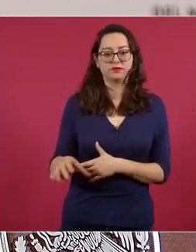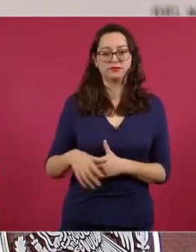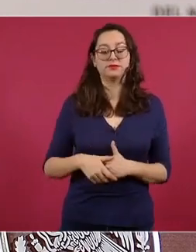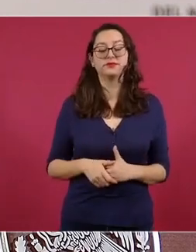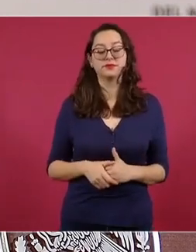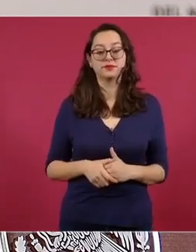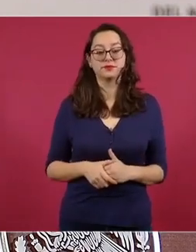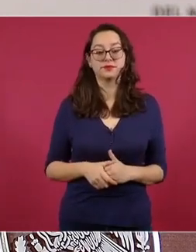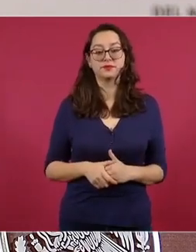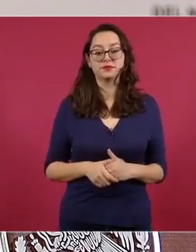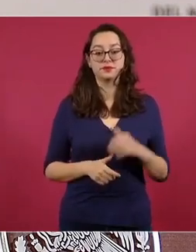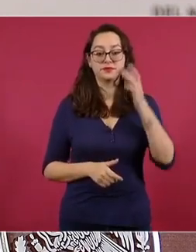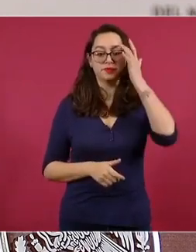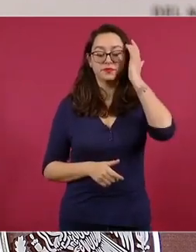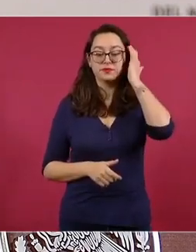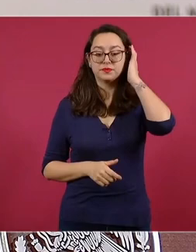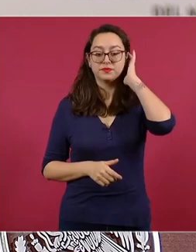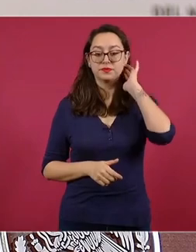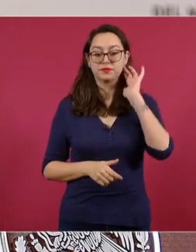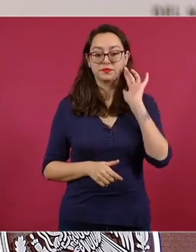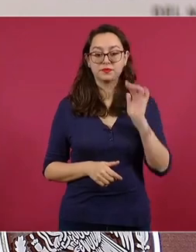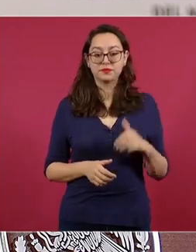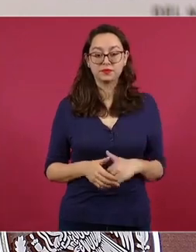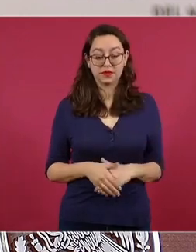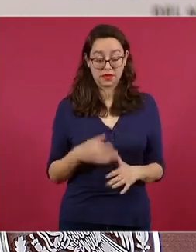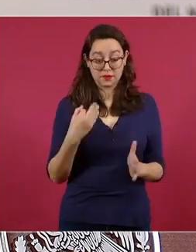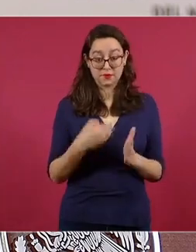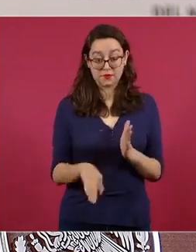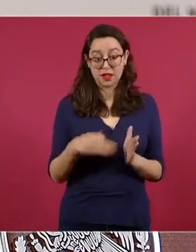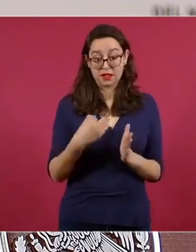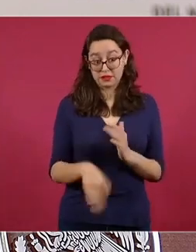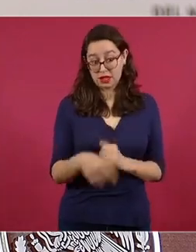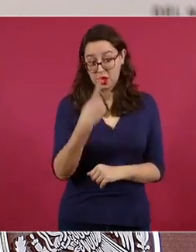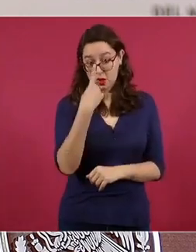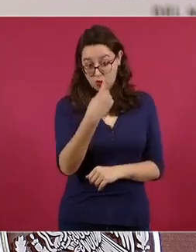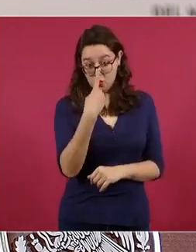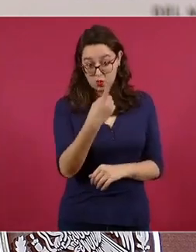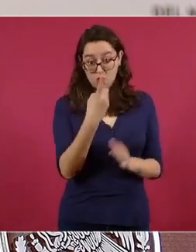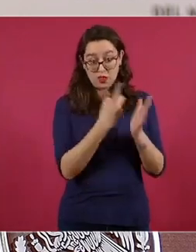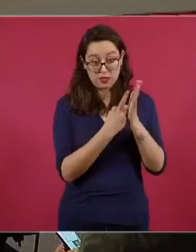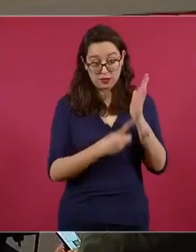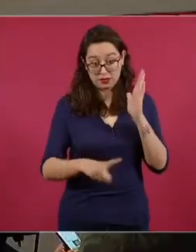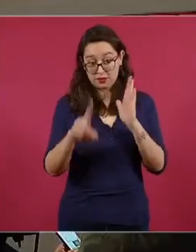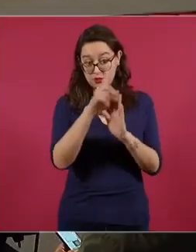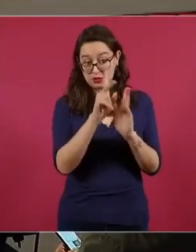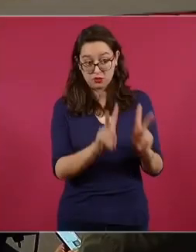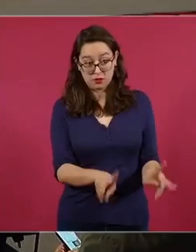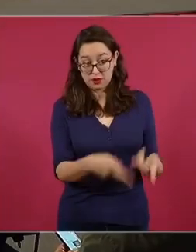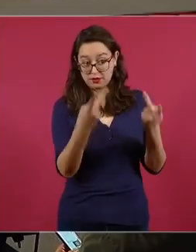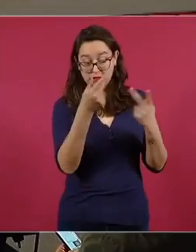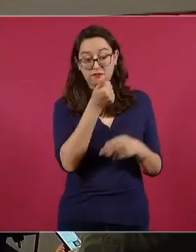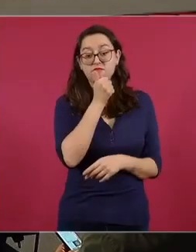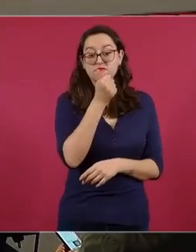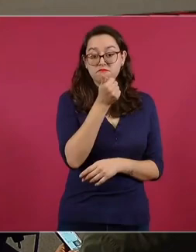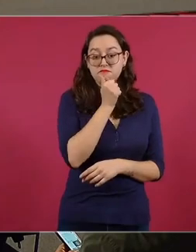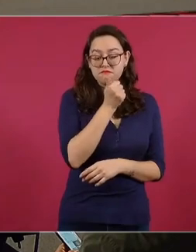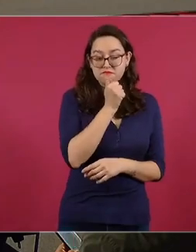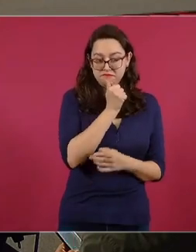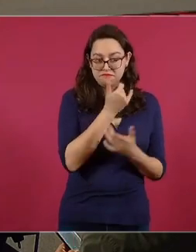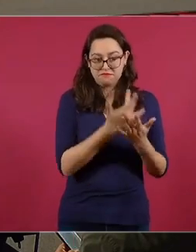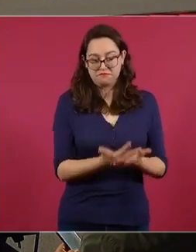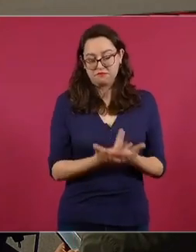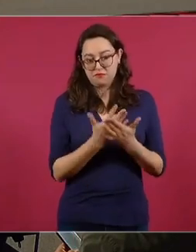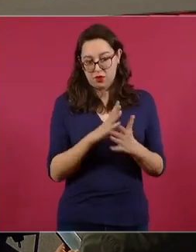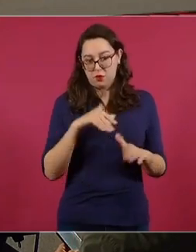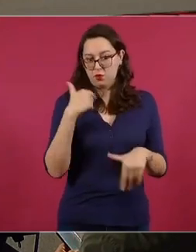y la parte que está toda el departamento que no ha sido vendido lo será en